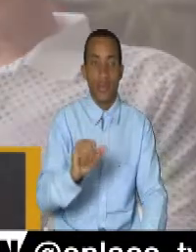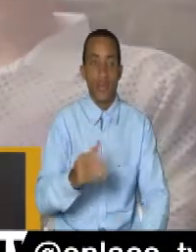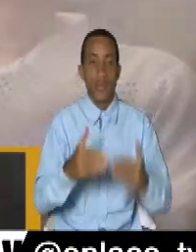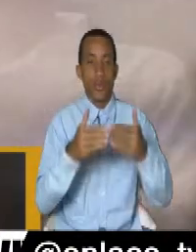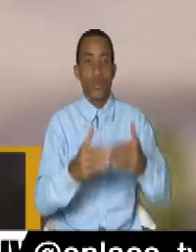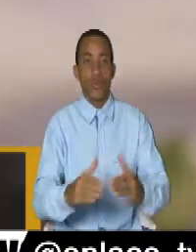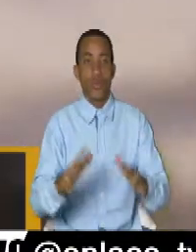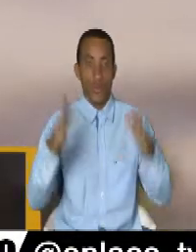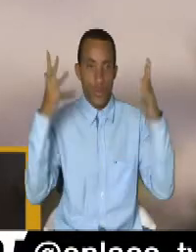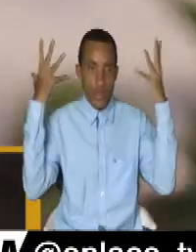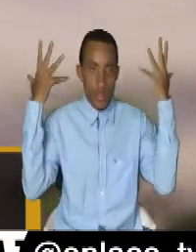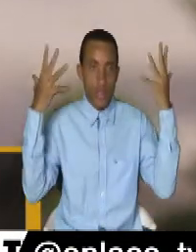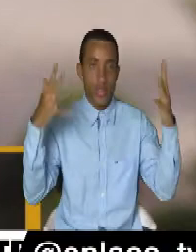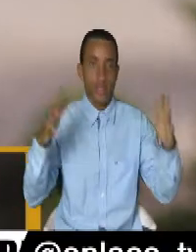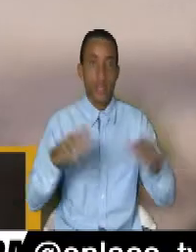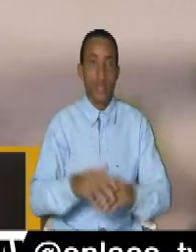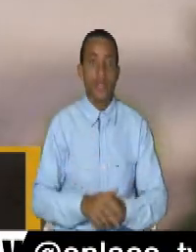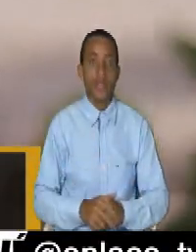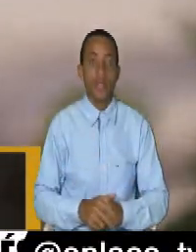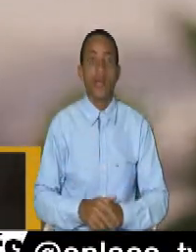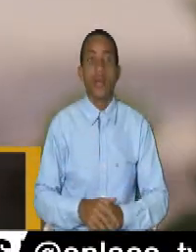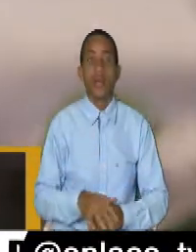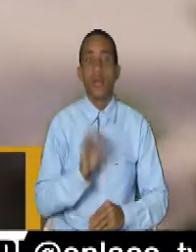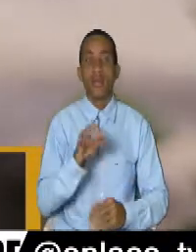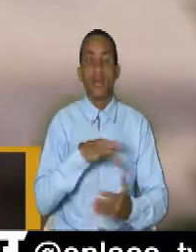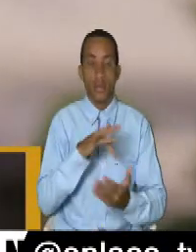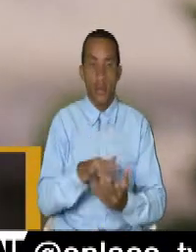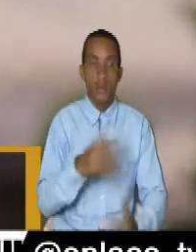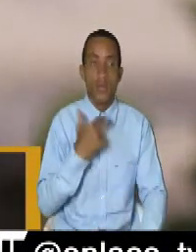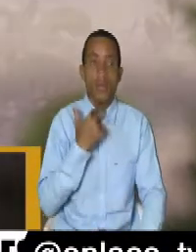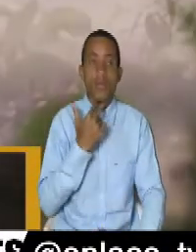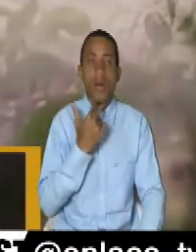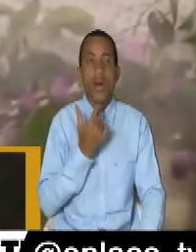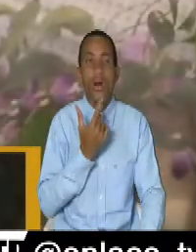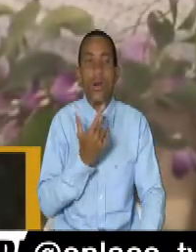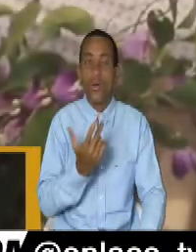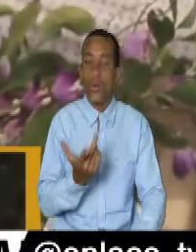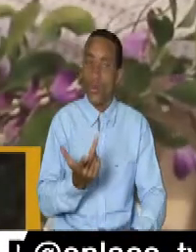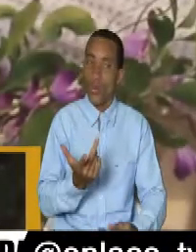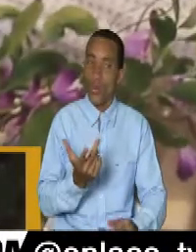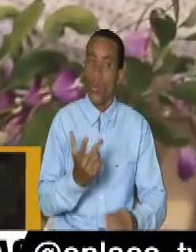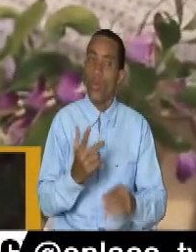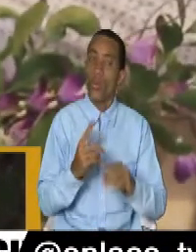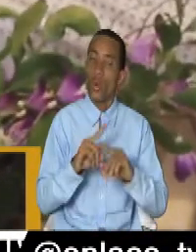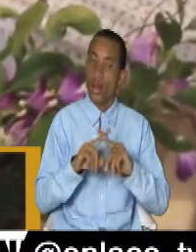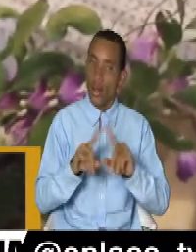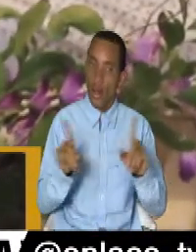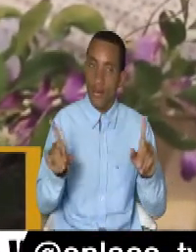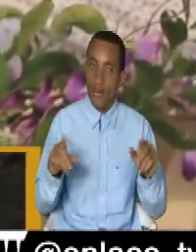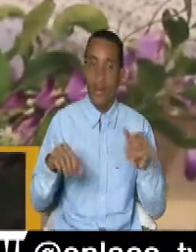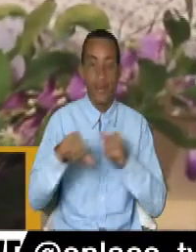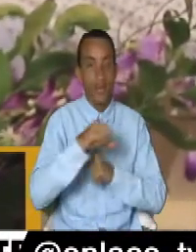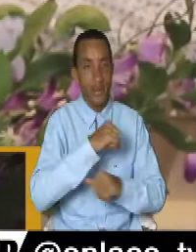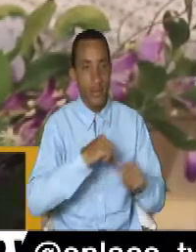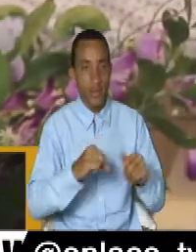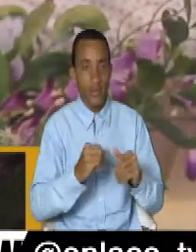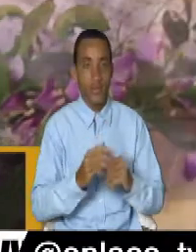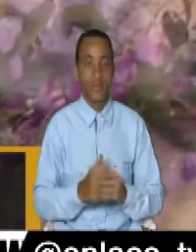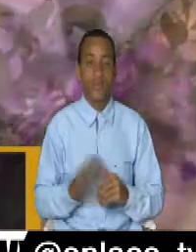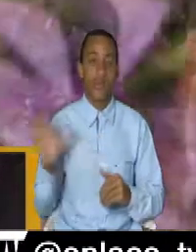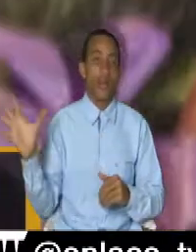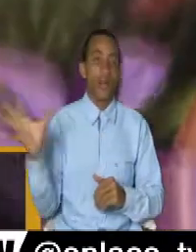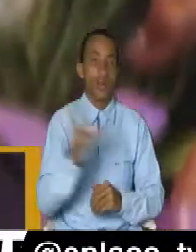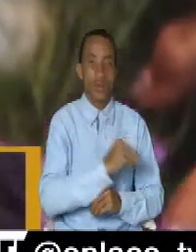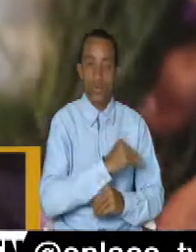Pero llegó a Barranca y la cosa cambió. Ha sido, para todos